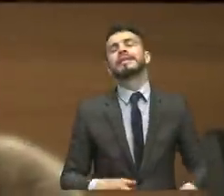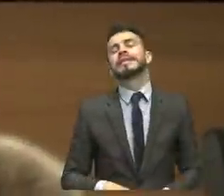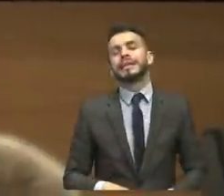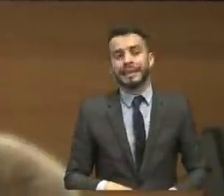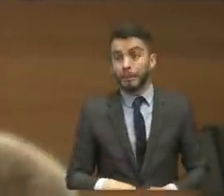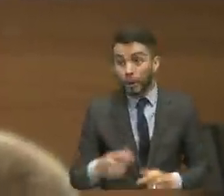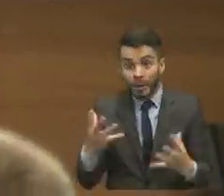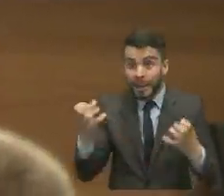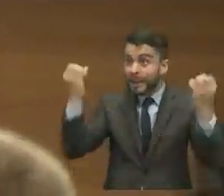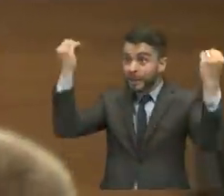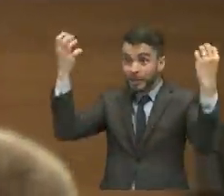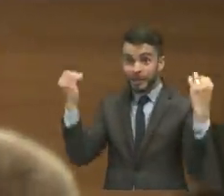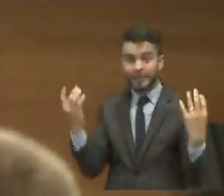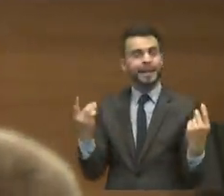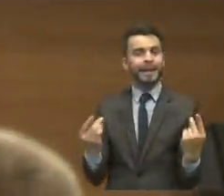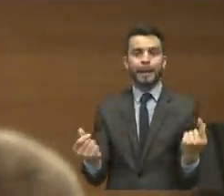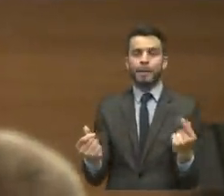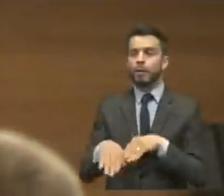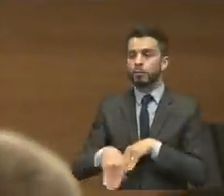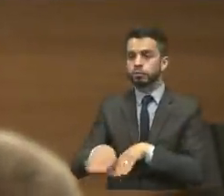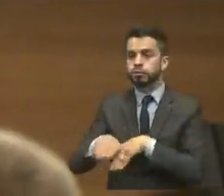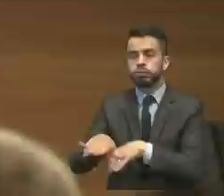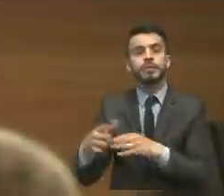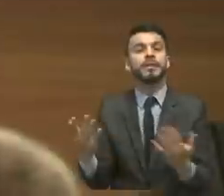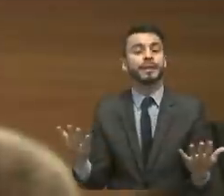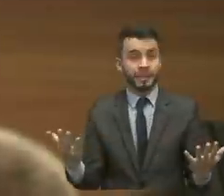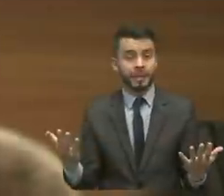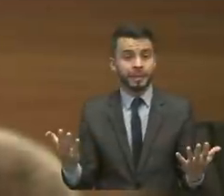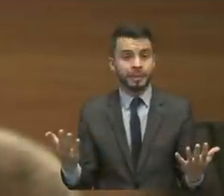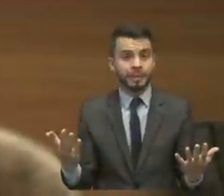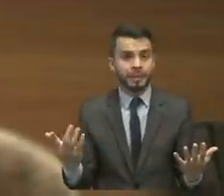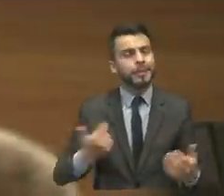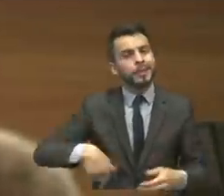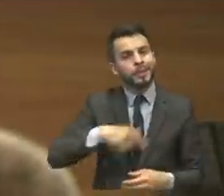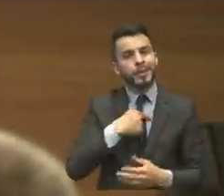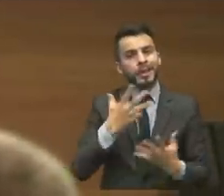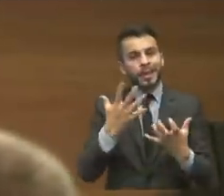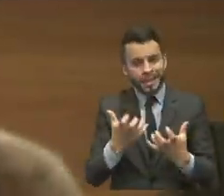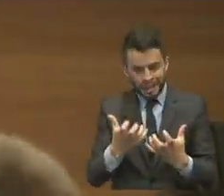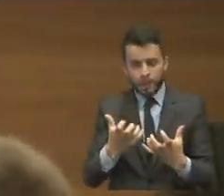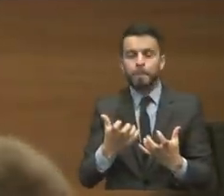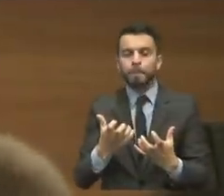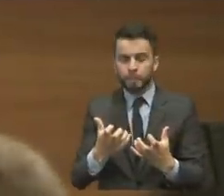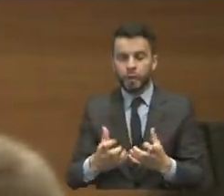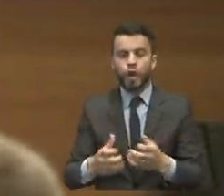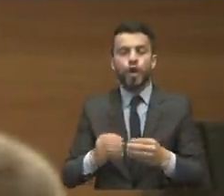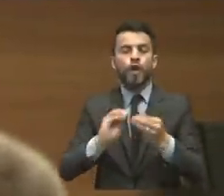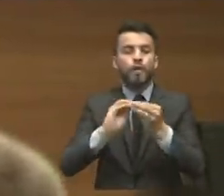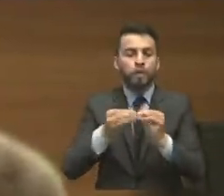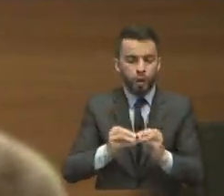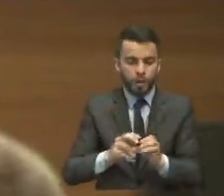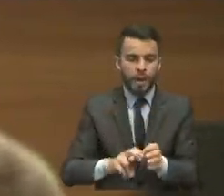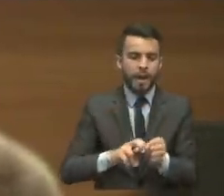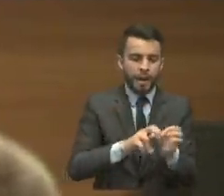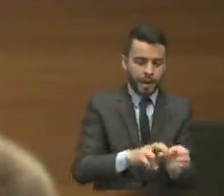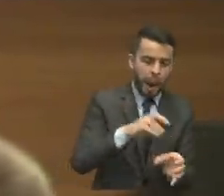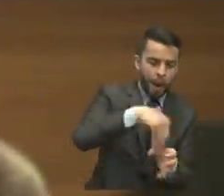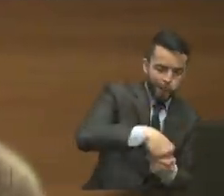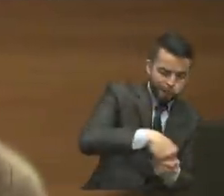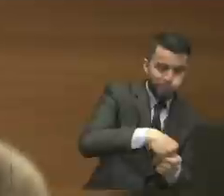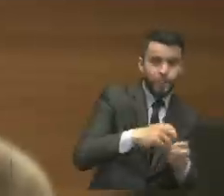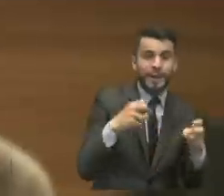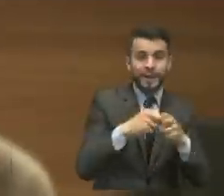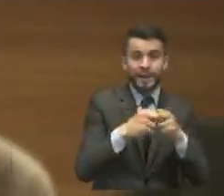optimizarlos. La principal razón por la que estamos escogiendo la opción de duales eléctricos como modo de transporte público sobre el corredor en